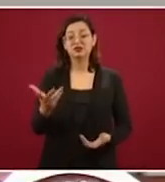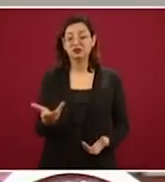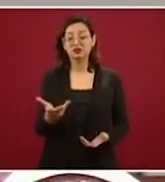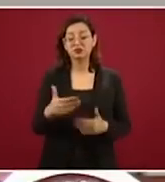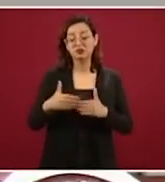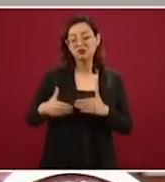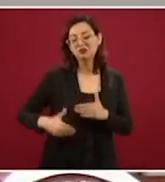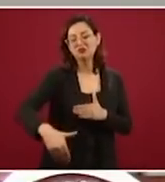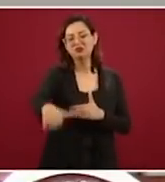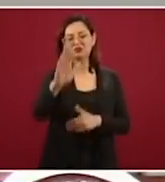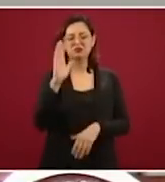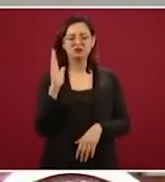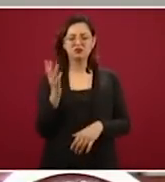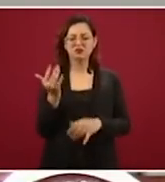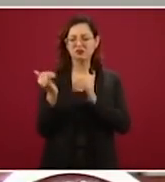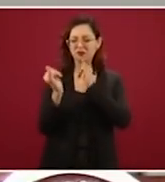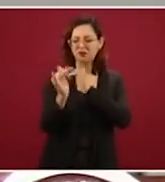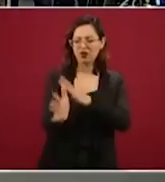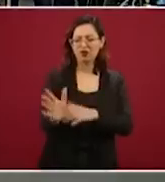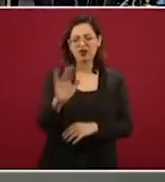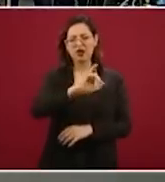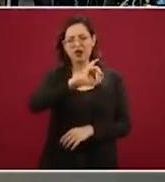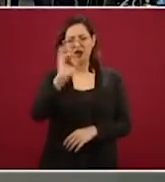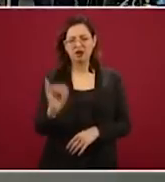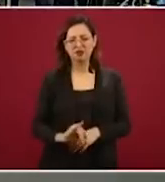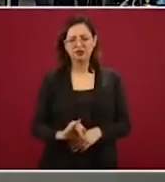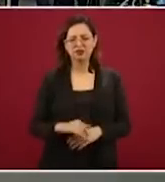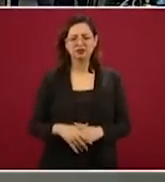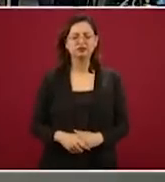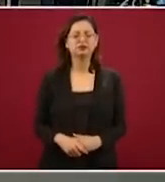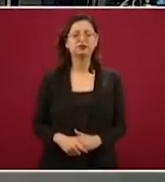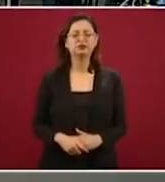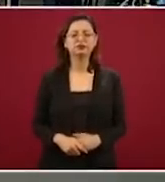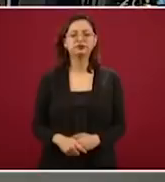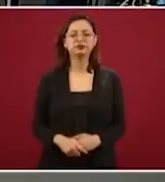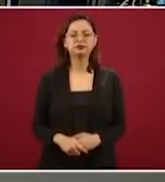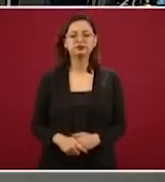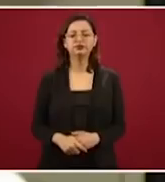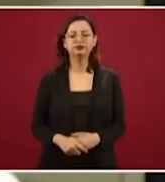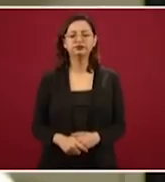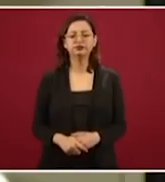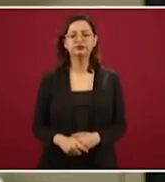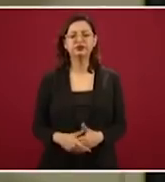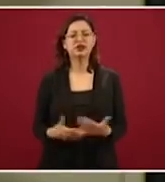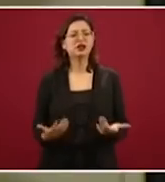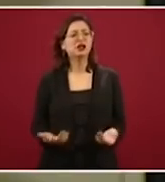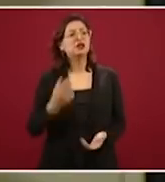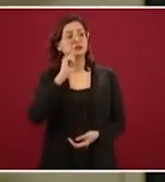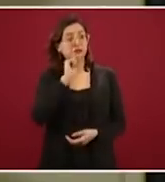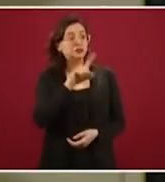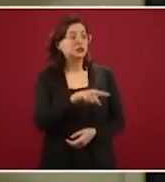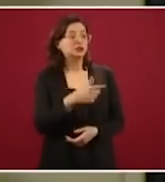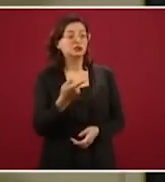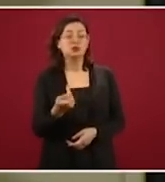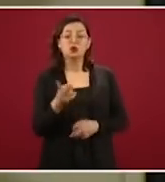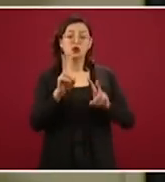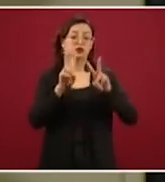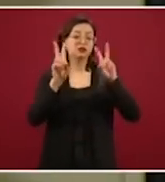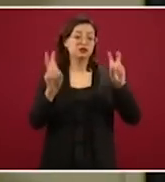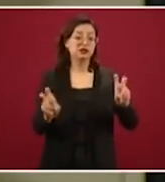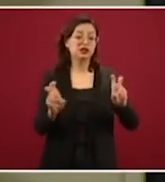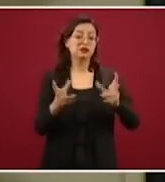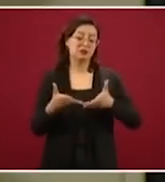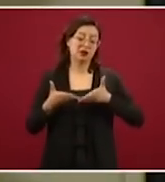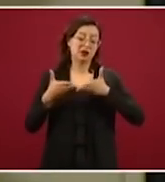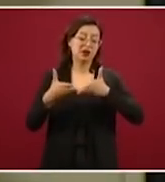a suceder. Sí, hay también cosas. El caso de los astilleros en España, que fue una decisión